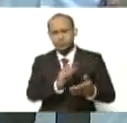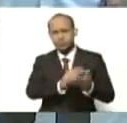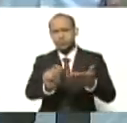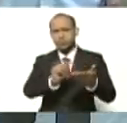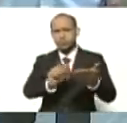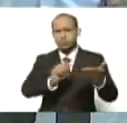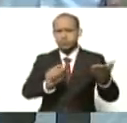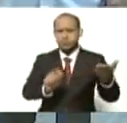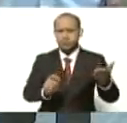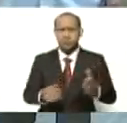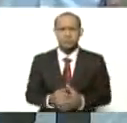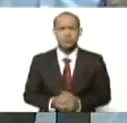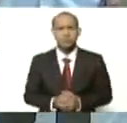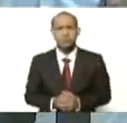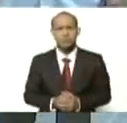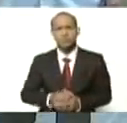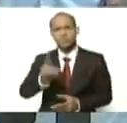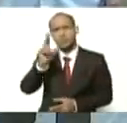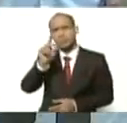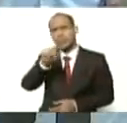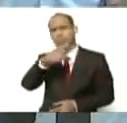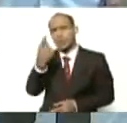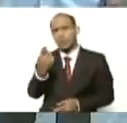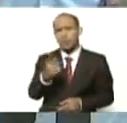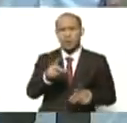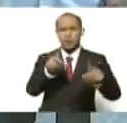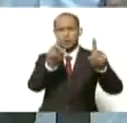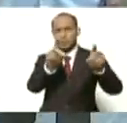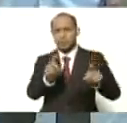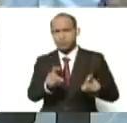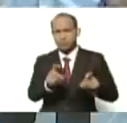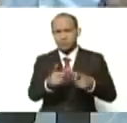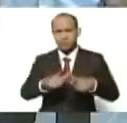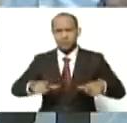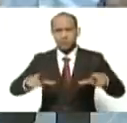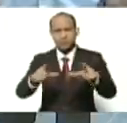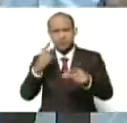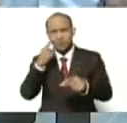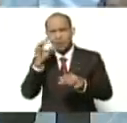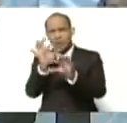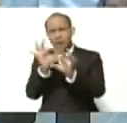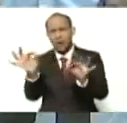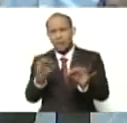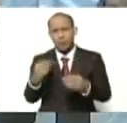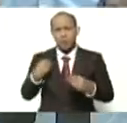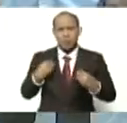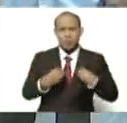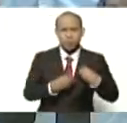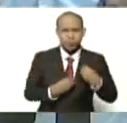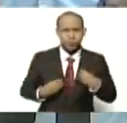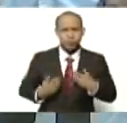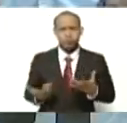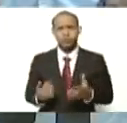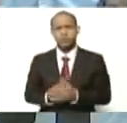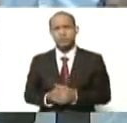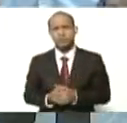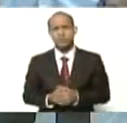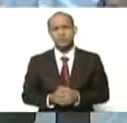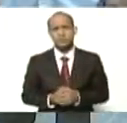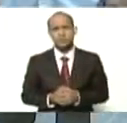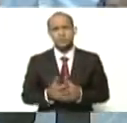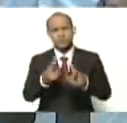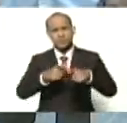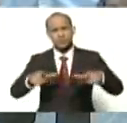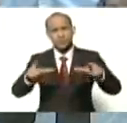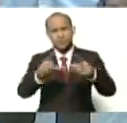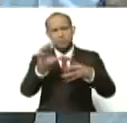fisiatra también después de la consulta el diagnóstico tenemos las áreas de fisioterapia las áreas de terapia ocupacional y también el área